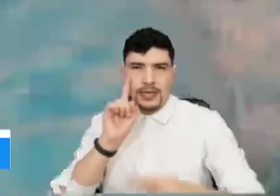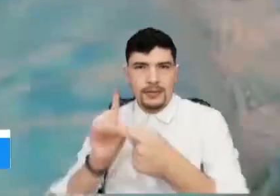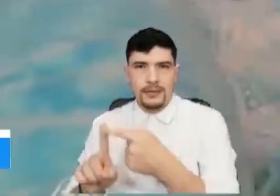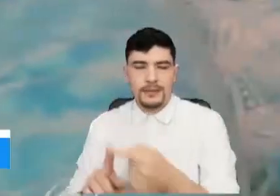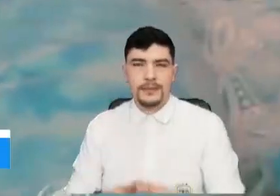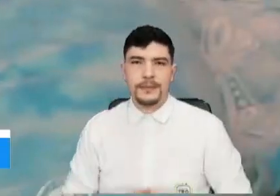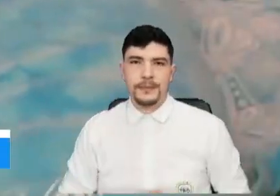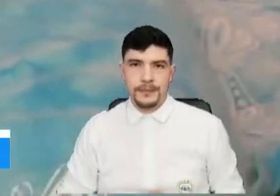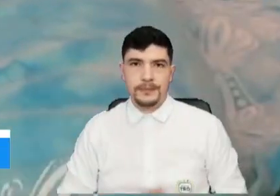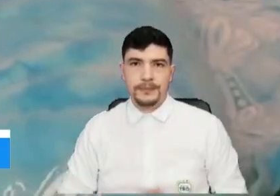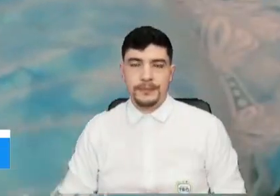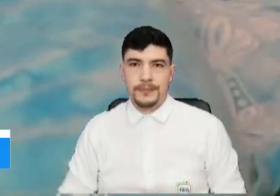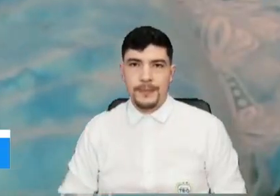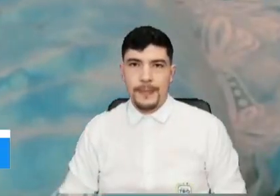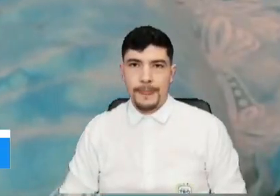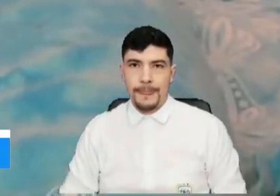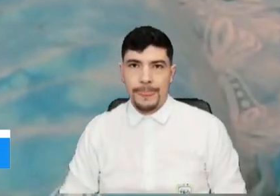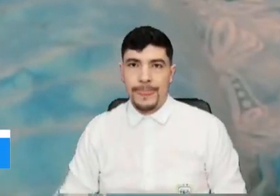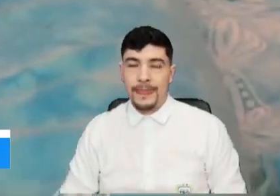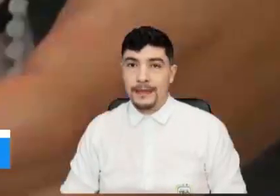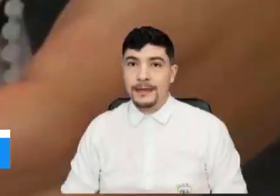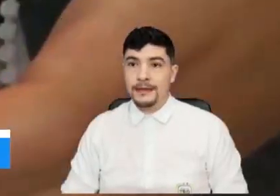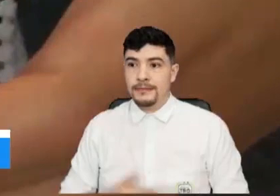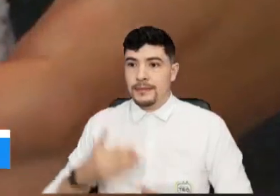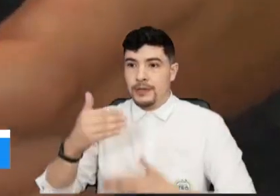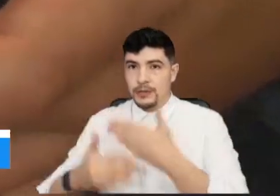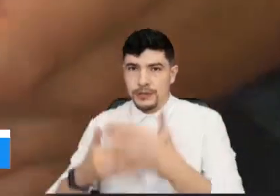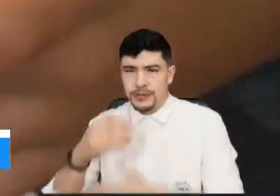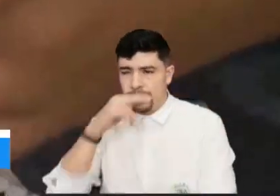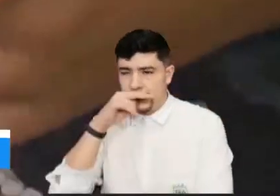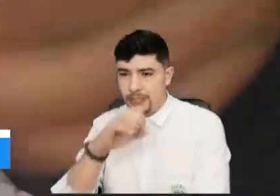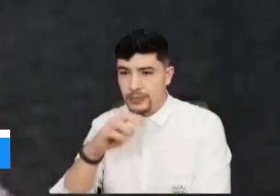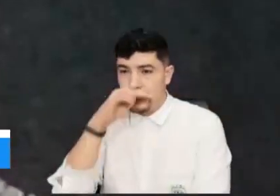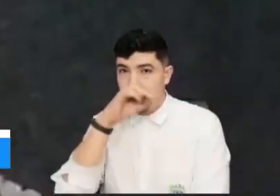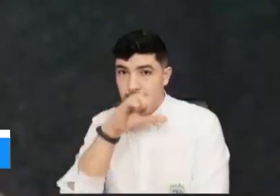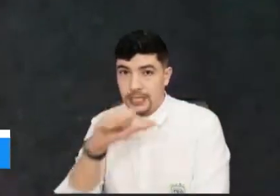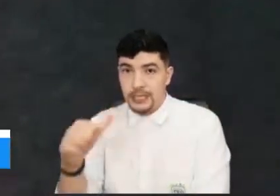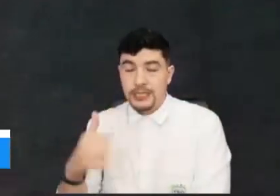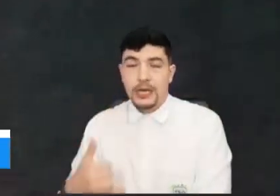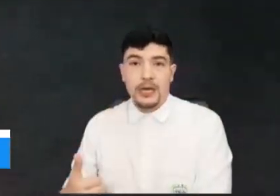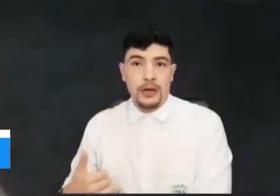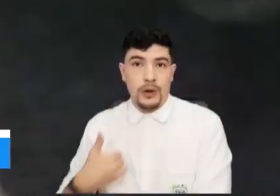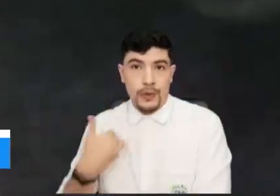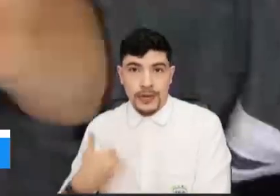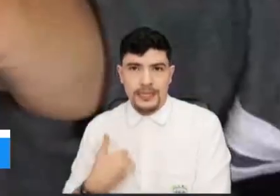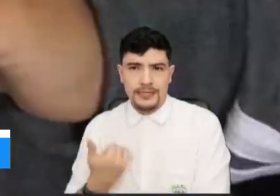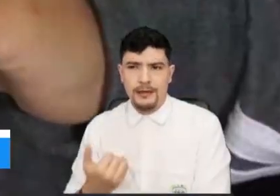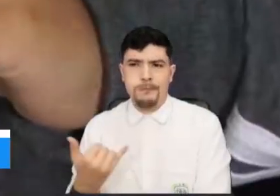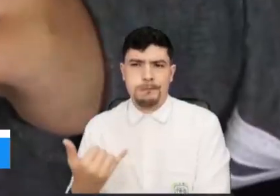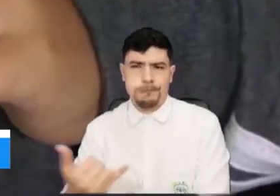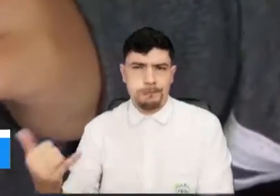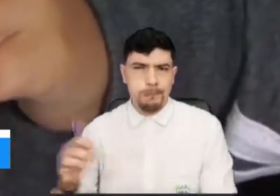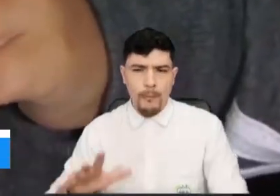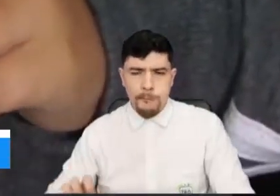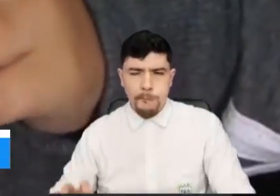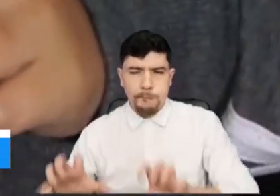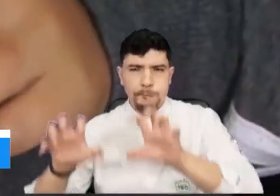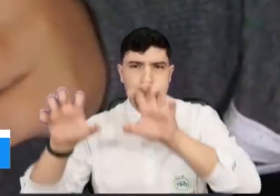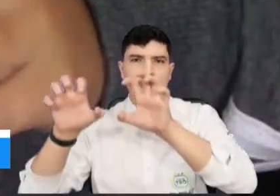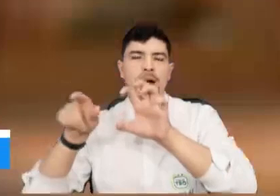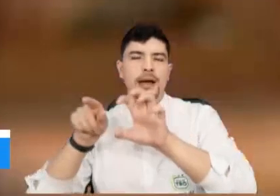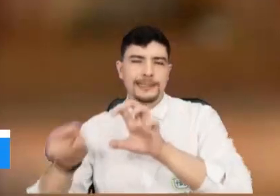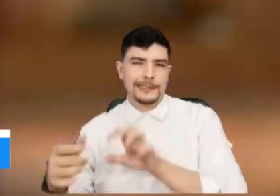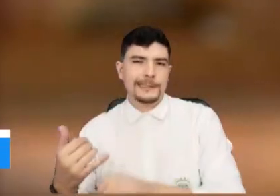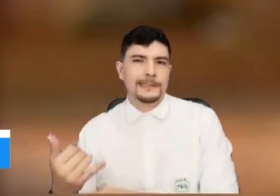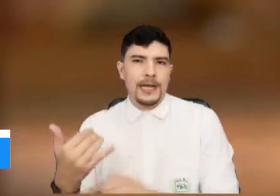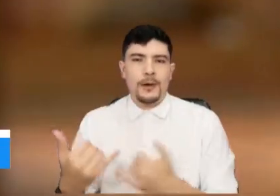proteger los derechos de los niños, niñas y adolescentes con cáncer en Colombia es la aprobación de la ley Jacobo, la cual debe simplificar la